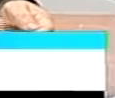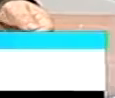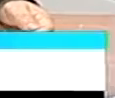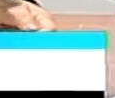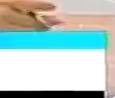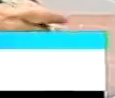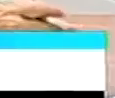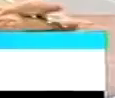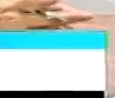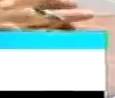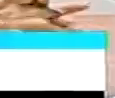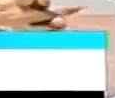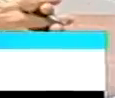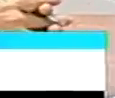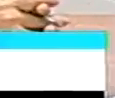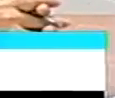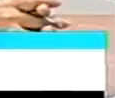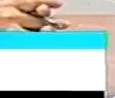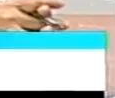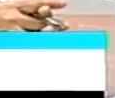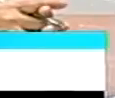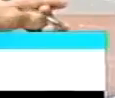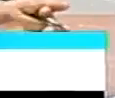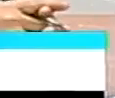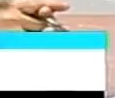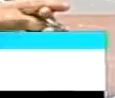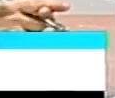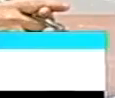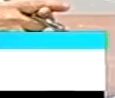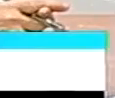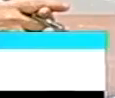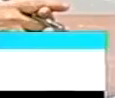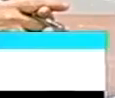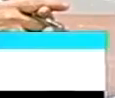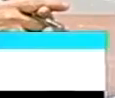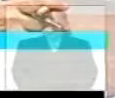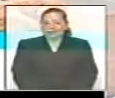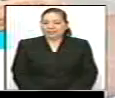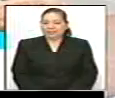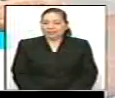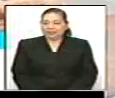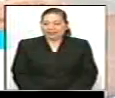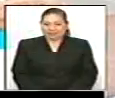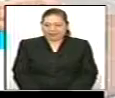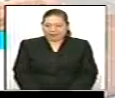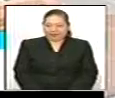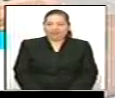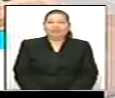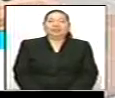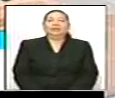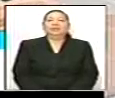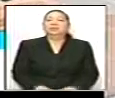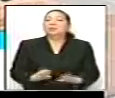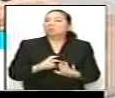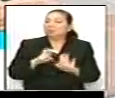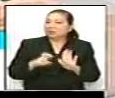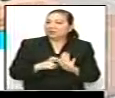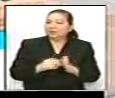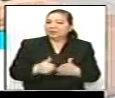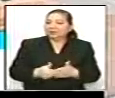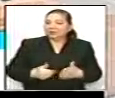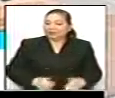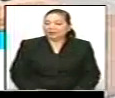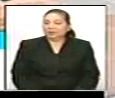serán derivados al ANA, al Fondes, para que continúe su gestión de financiamiento. Estos proyectos son